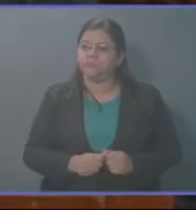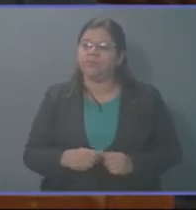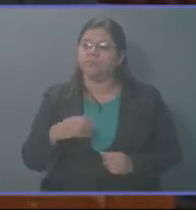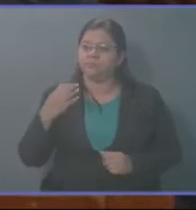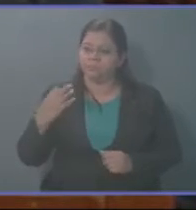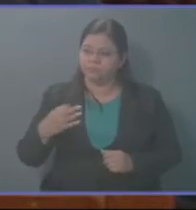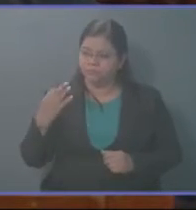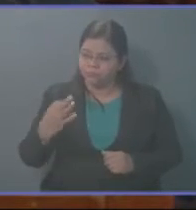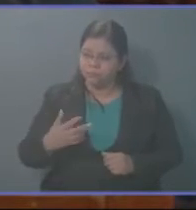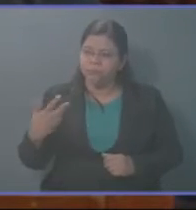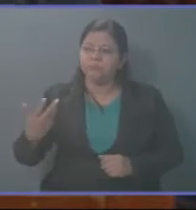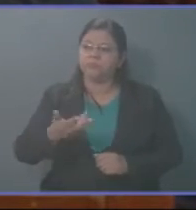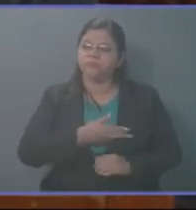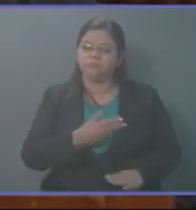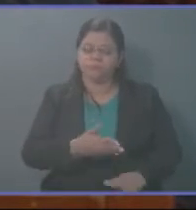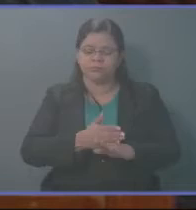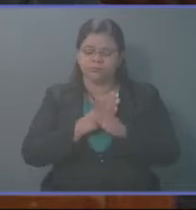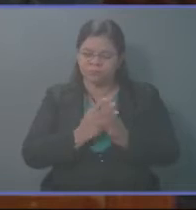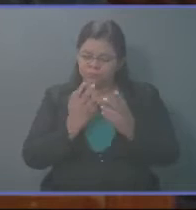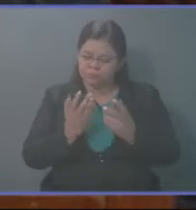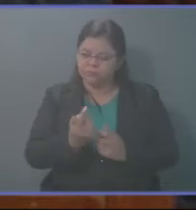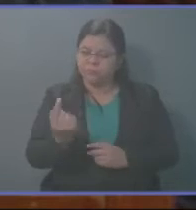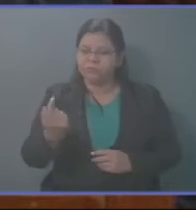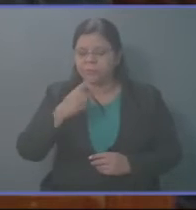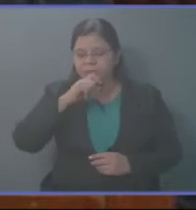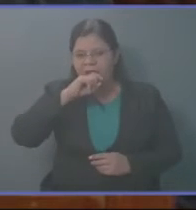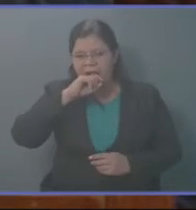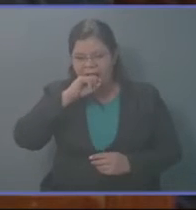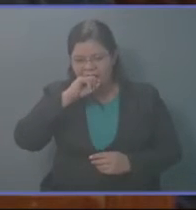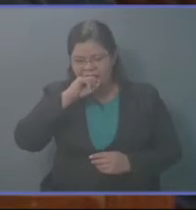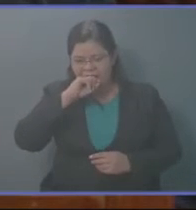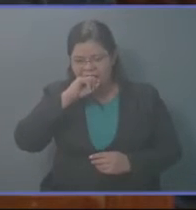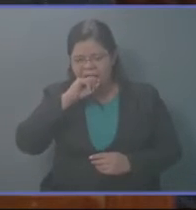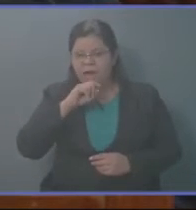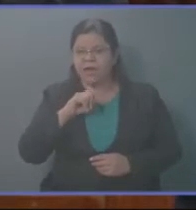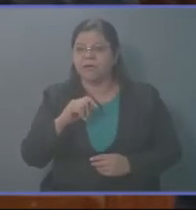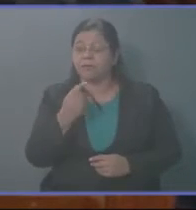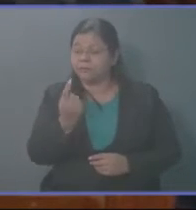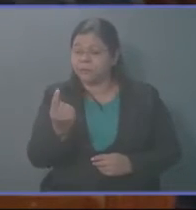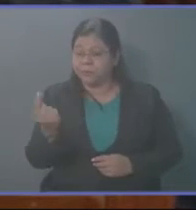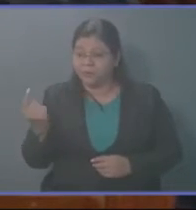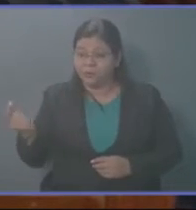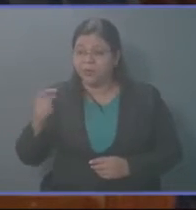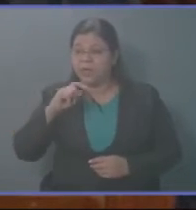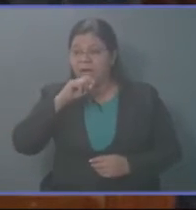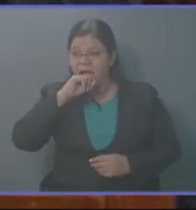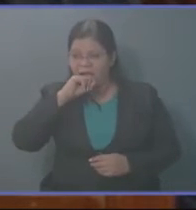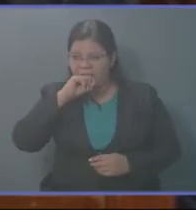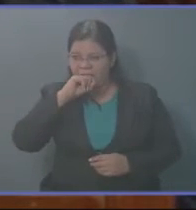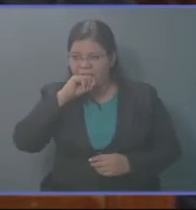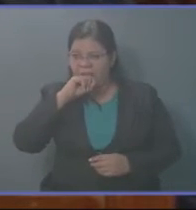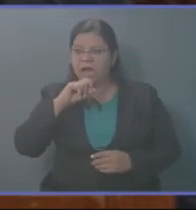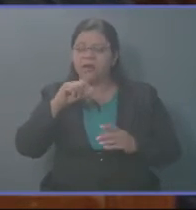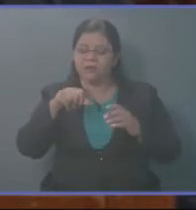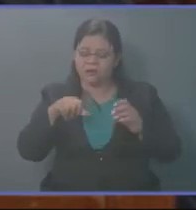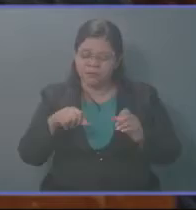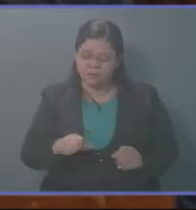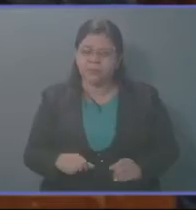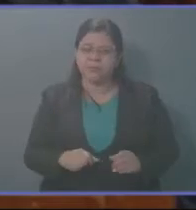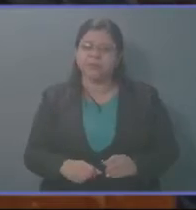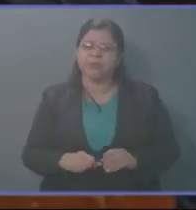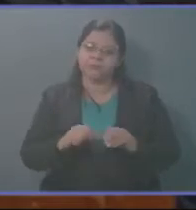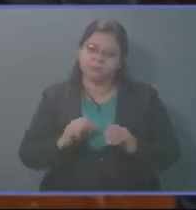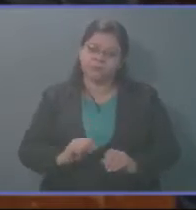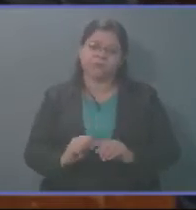vamos a evitar que muchos humildes de escasos recursos puedan